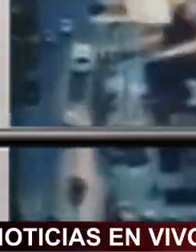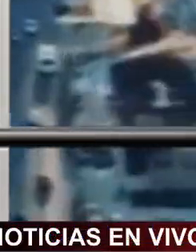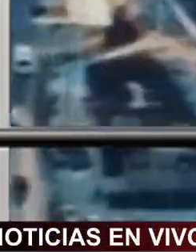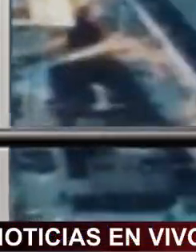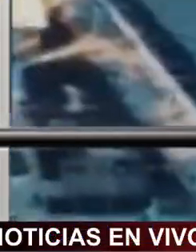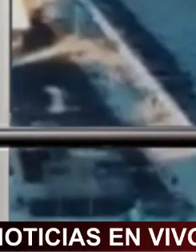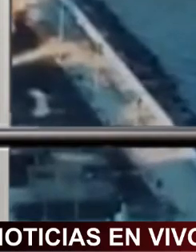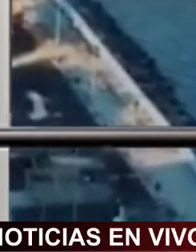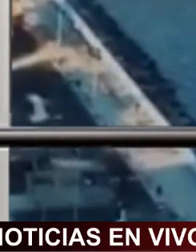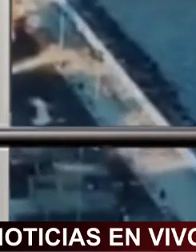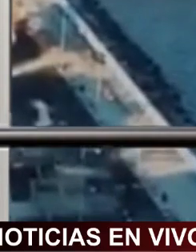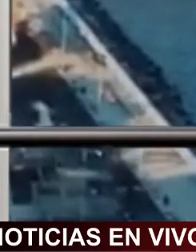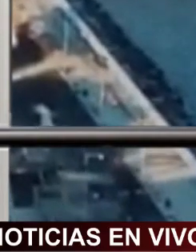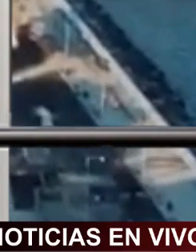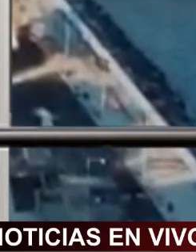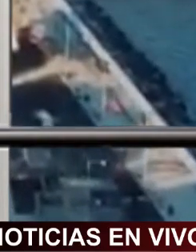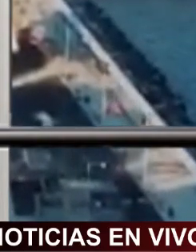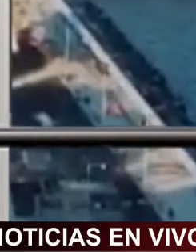Anoche se llevó a cabo